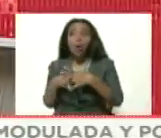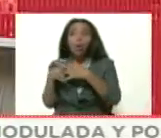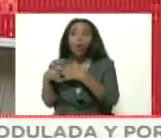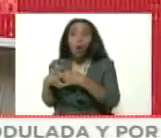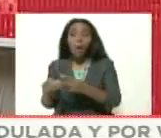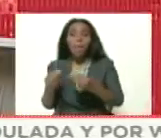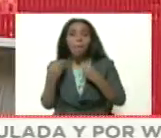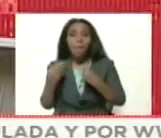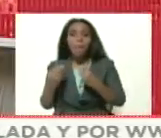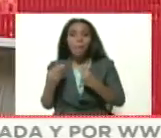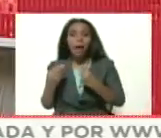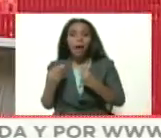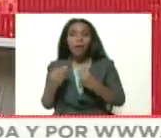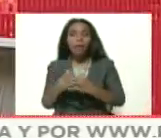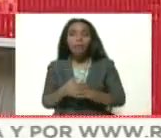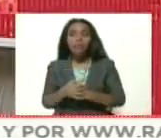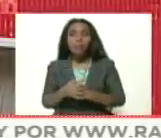para